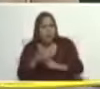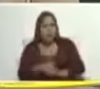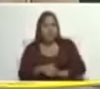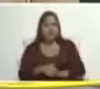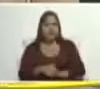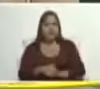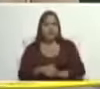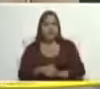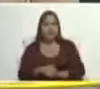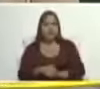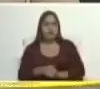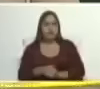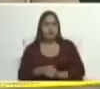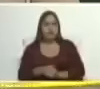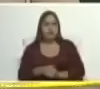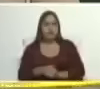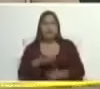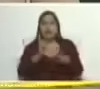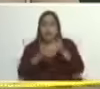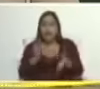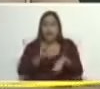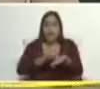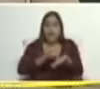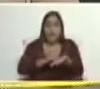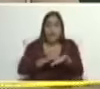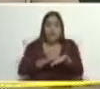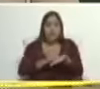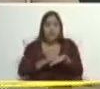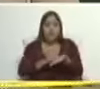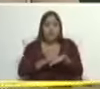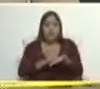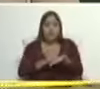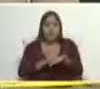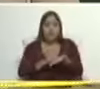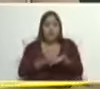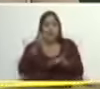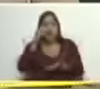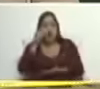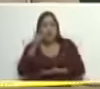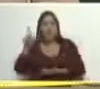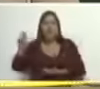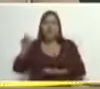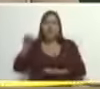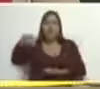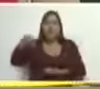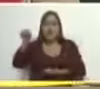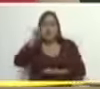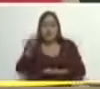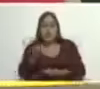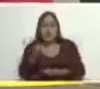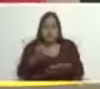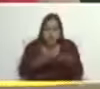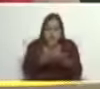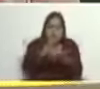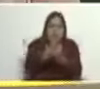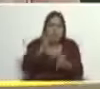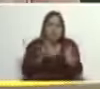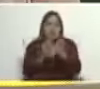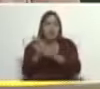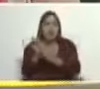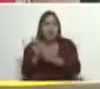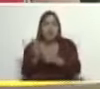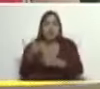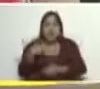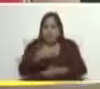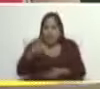disciples, Thomas, incluso Tomás, discípulo de Cristo, de Jesús, in the hands, Él